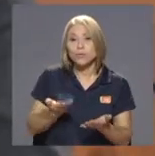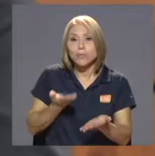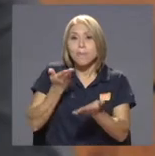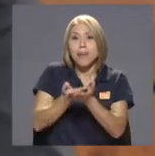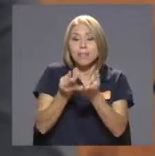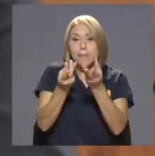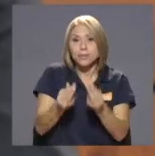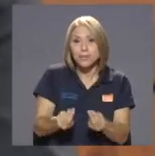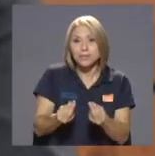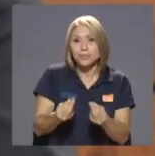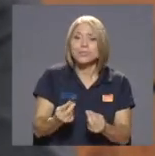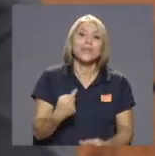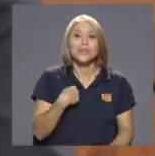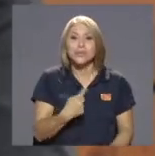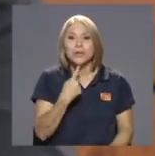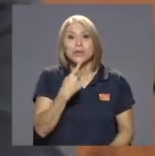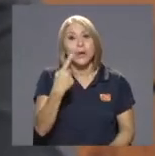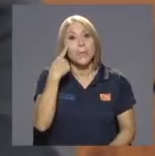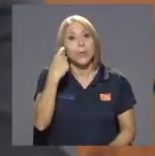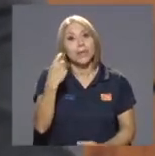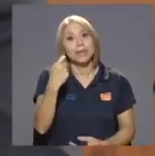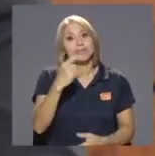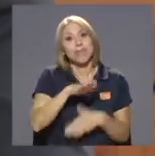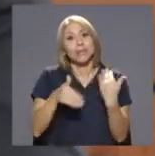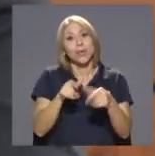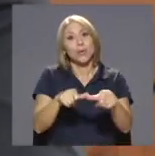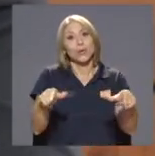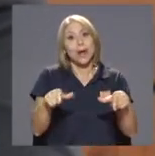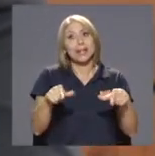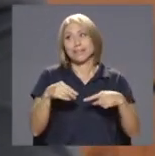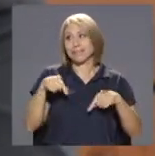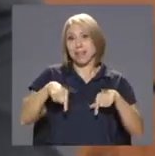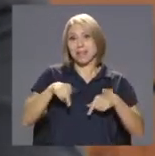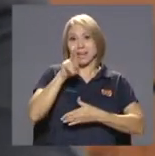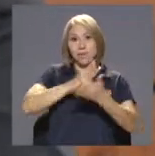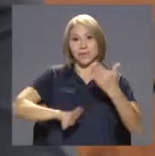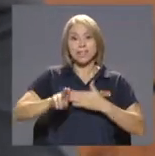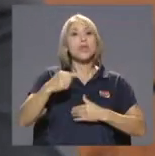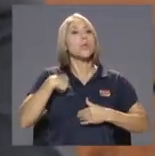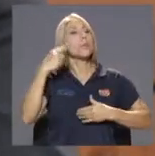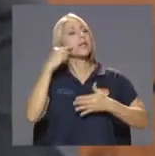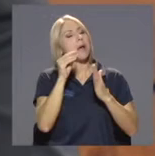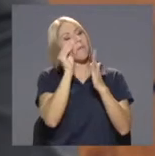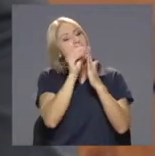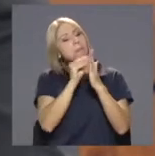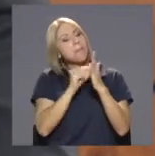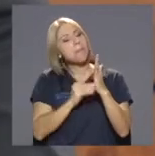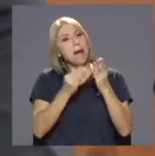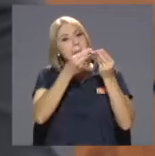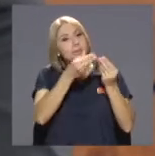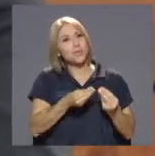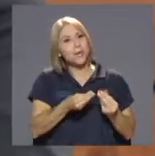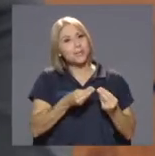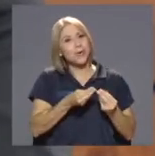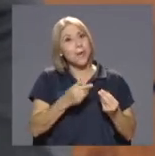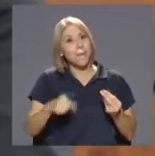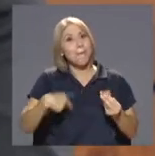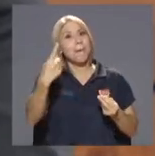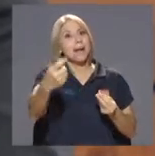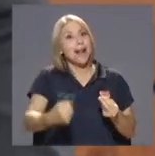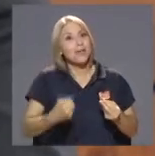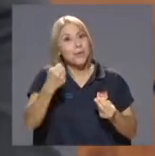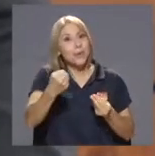lo digo porque en todos los lugares, sobre todo en la universidad, uno lo hace. Hace el presupuesto para el año siguiente, obviamente mueve entre partidas, pero uno más o menos tiene claro la hoja de